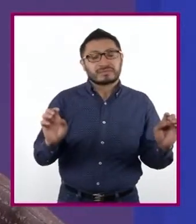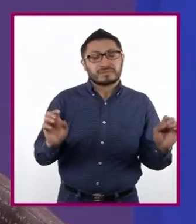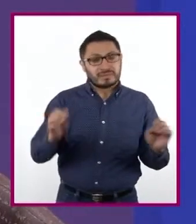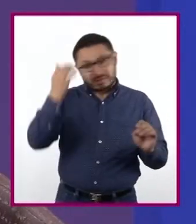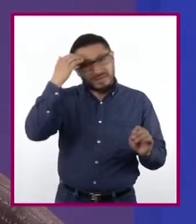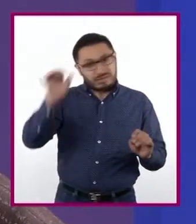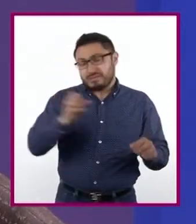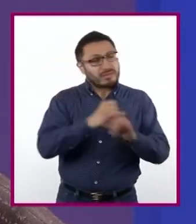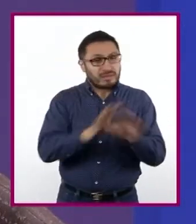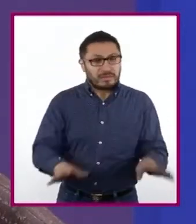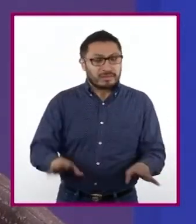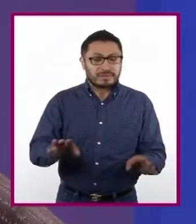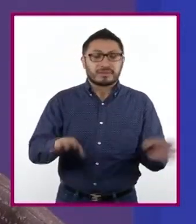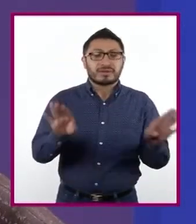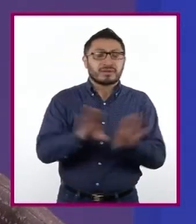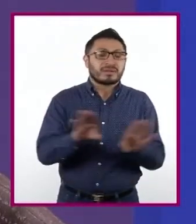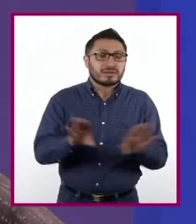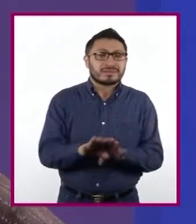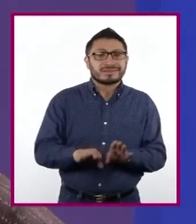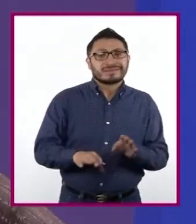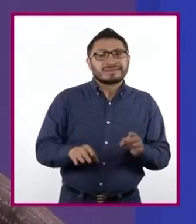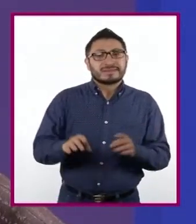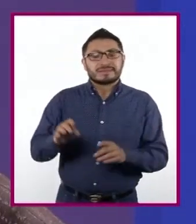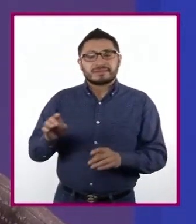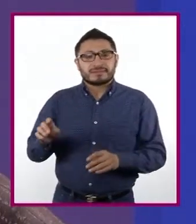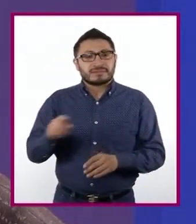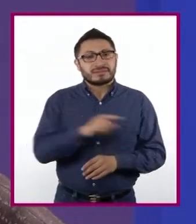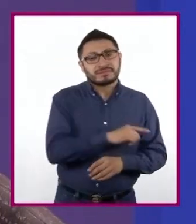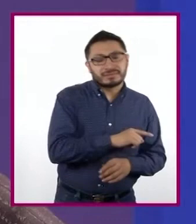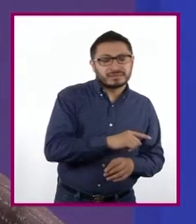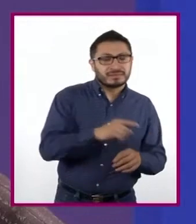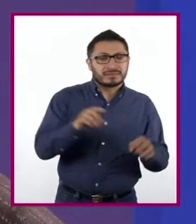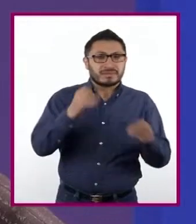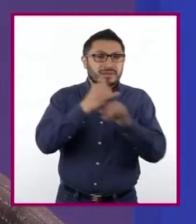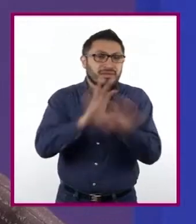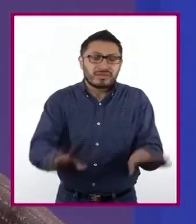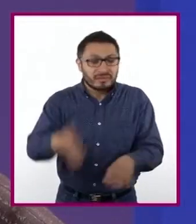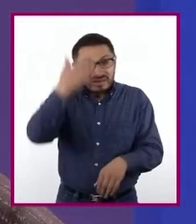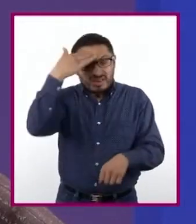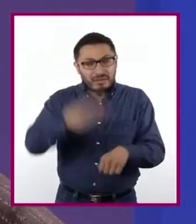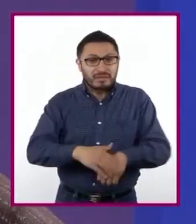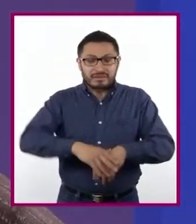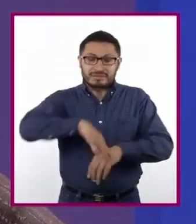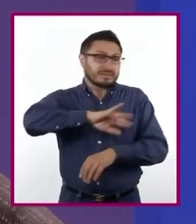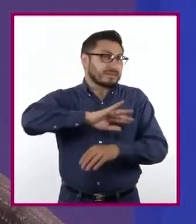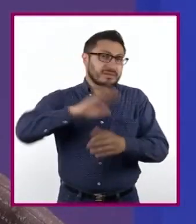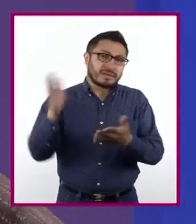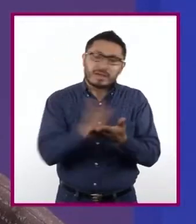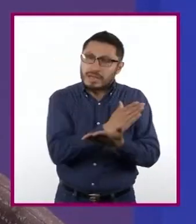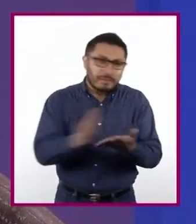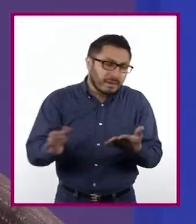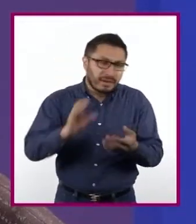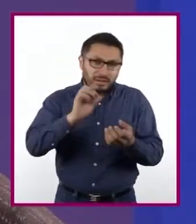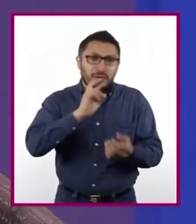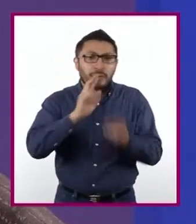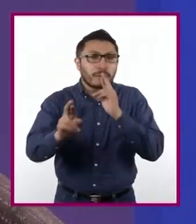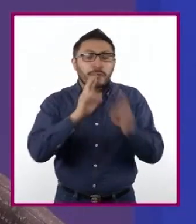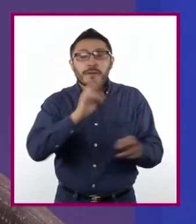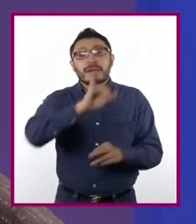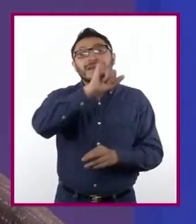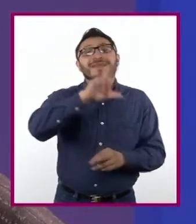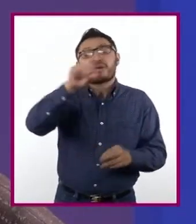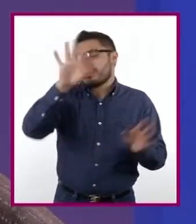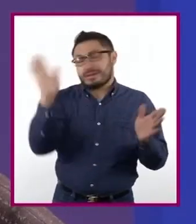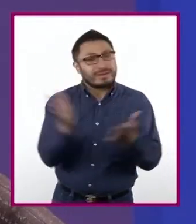información, dejando afuera aquellas que soliciten datos memorísticos o que puedan ser contestadas con una afirmación